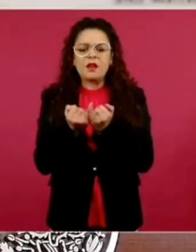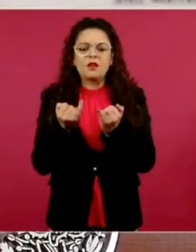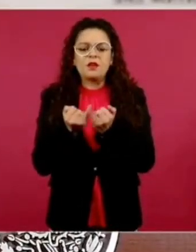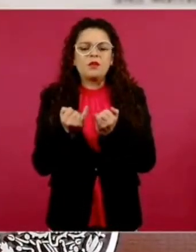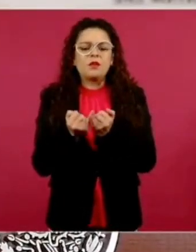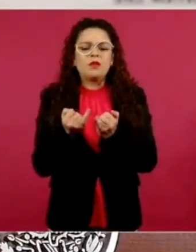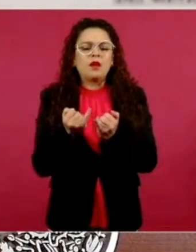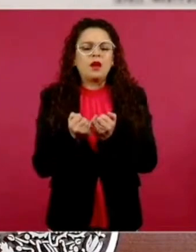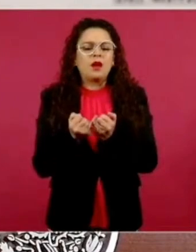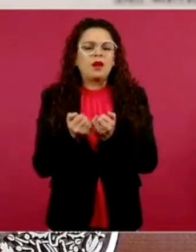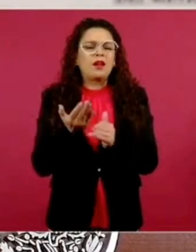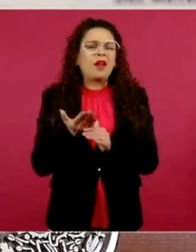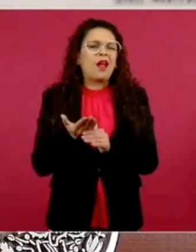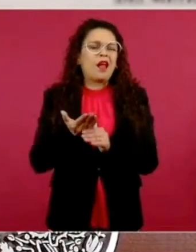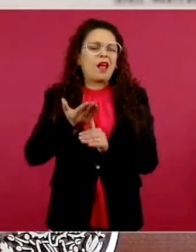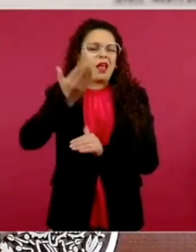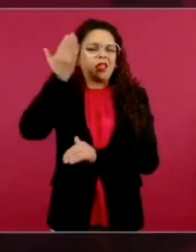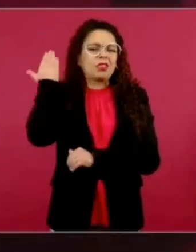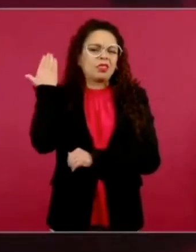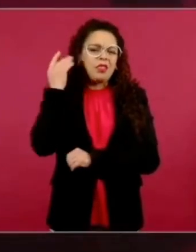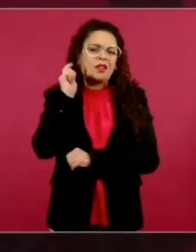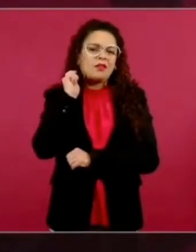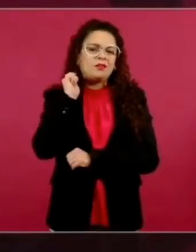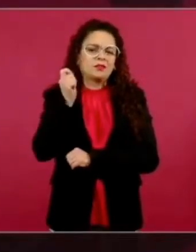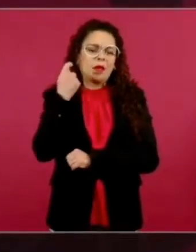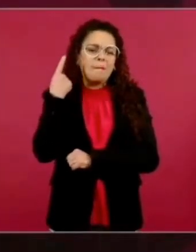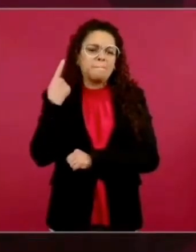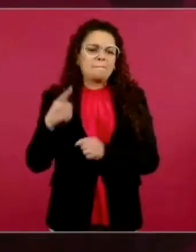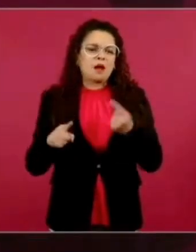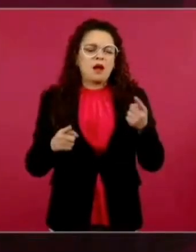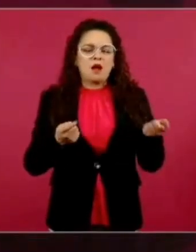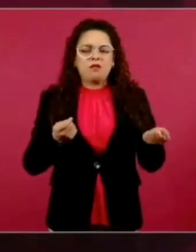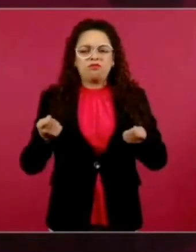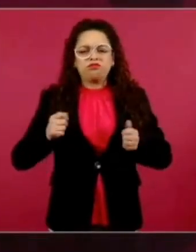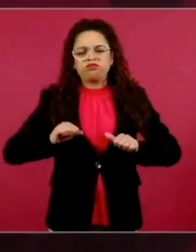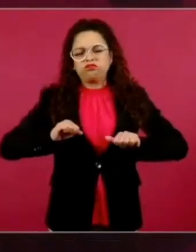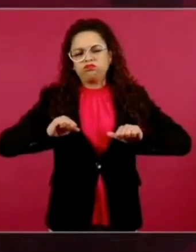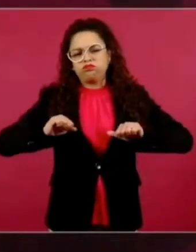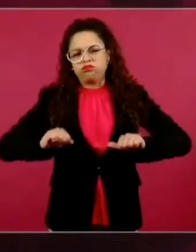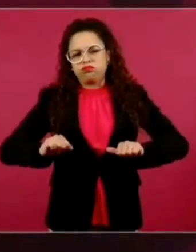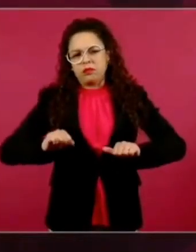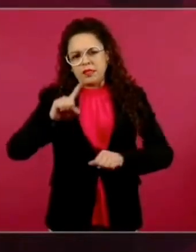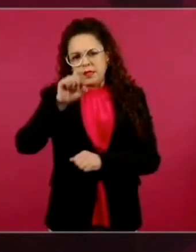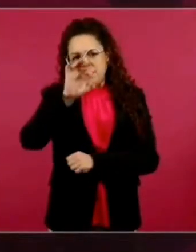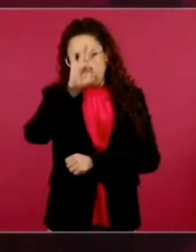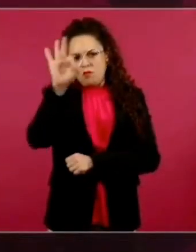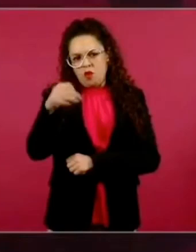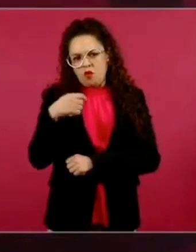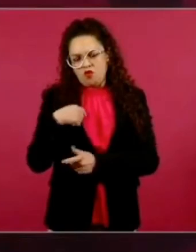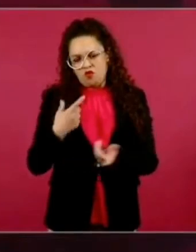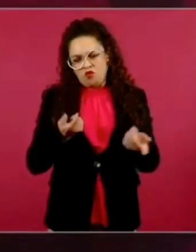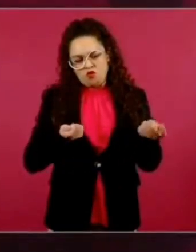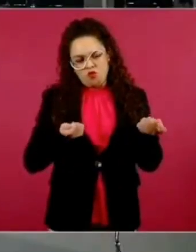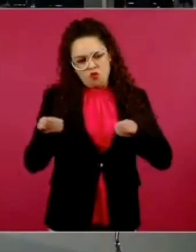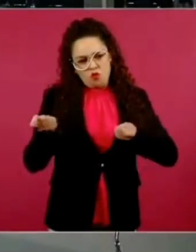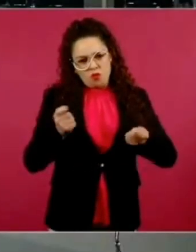del autoritarismo, ¿no? Del control absoluto de los medios, que eran